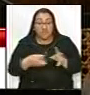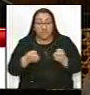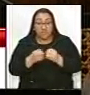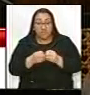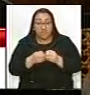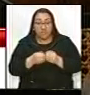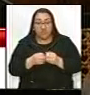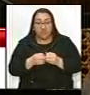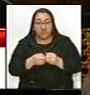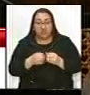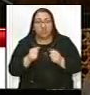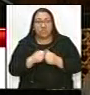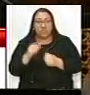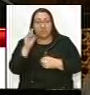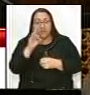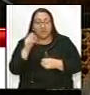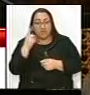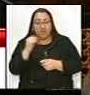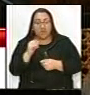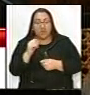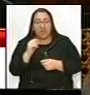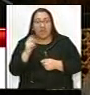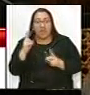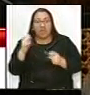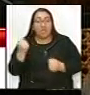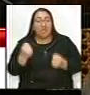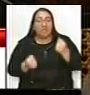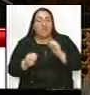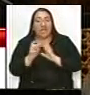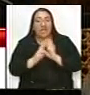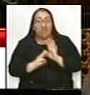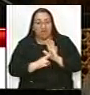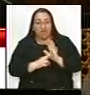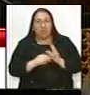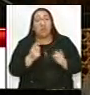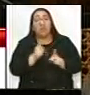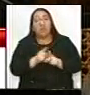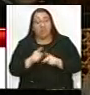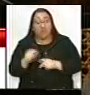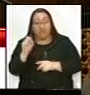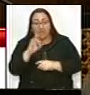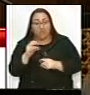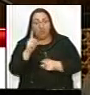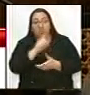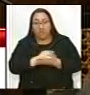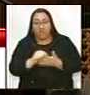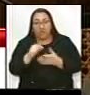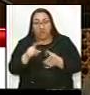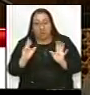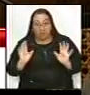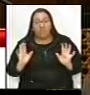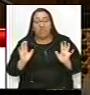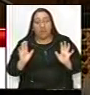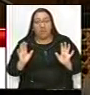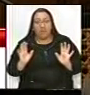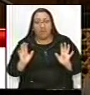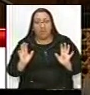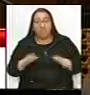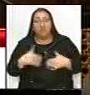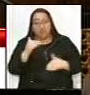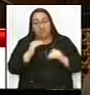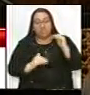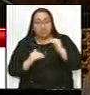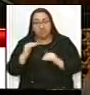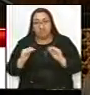sumaría la tarifa para las redes de transporte regional que también es una tarifa mensual es así es tope quien sí que puede variar